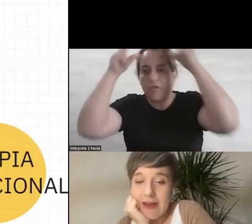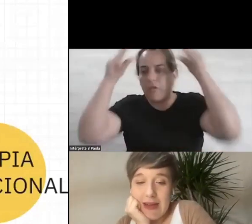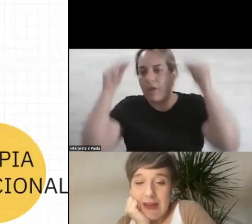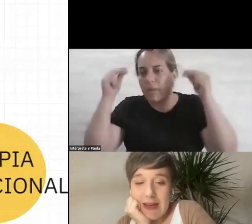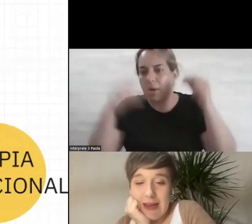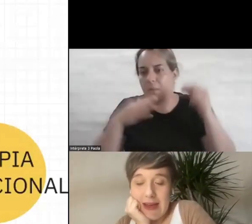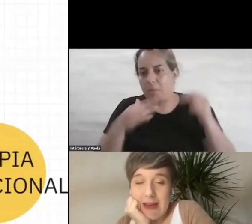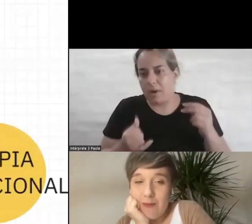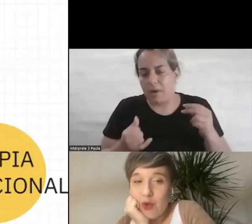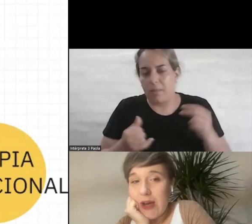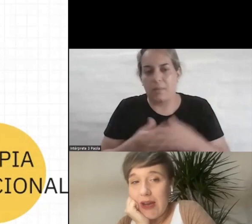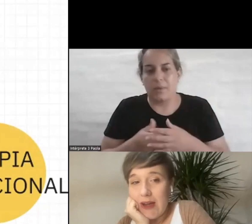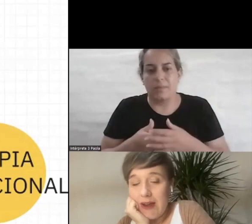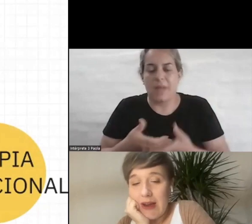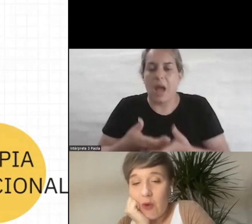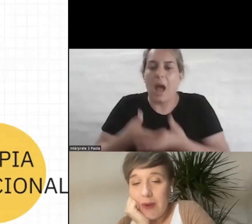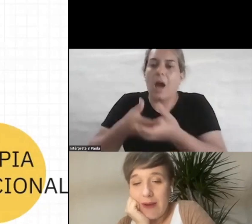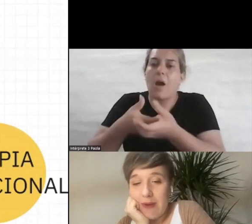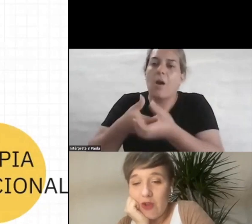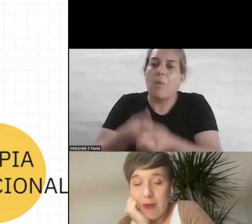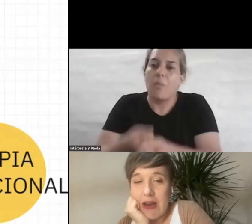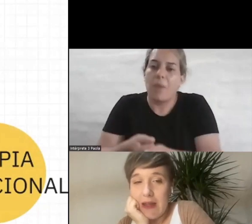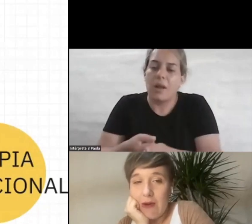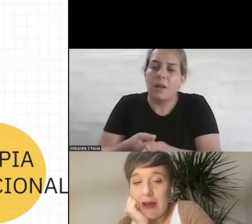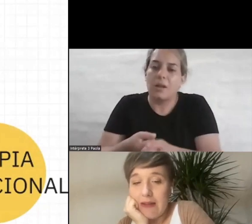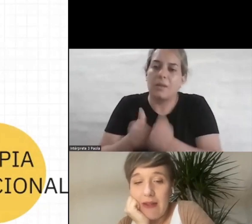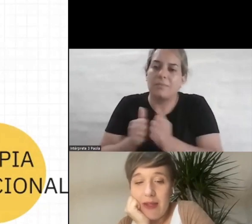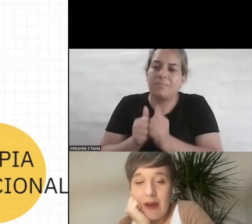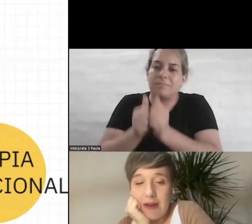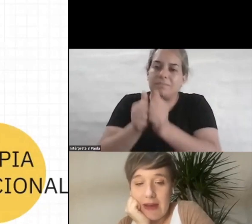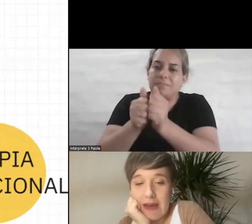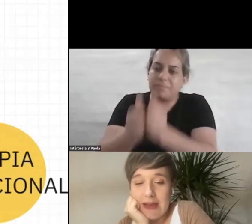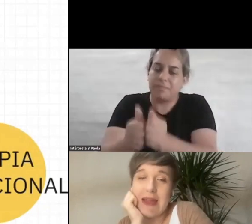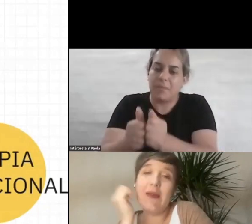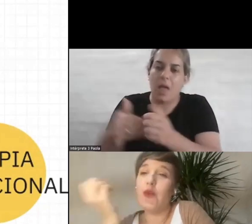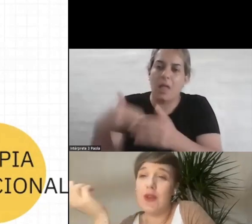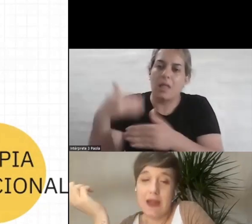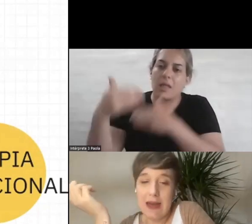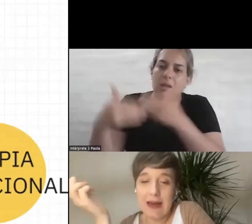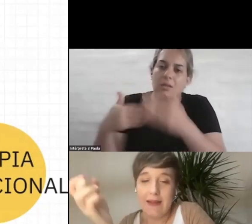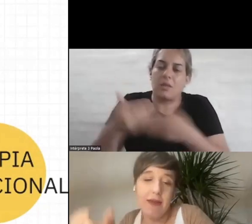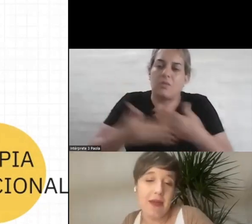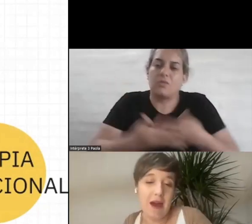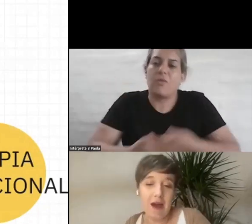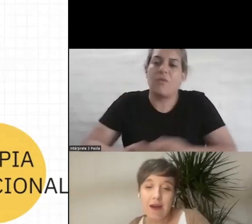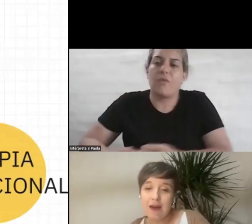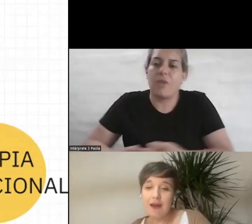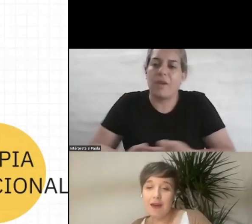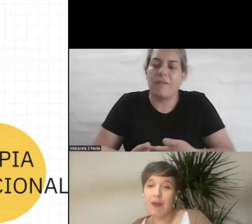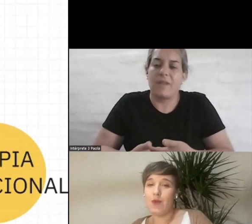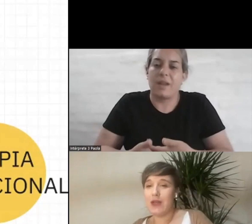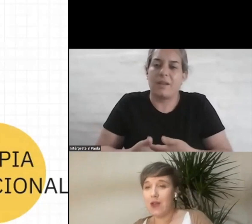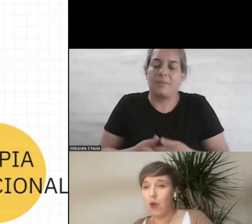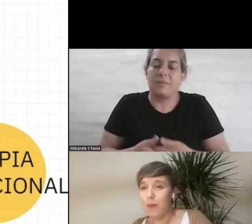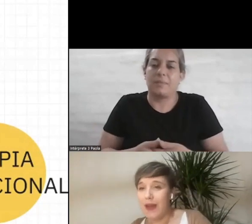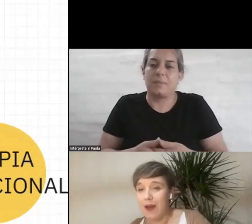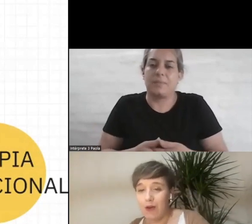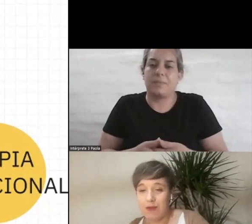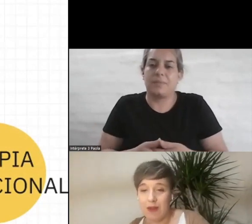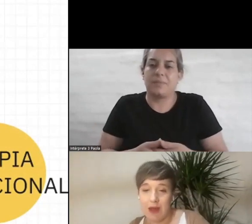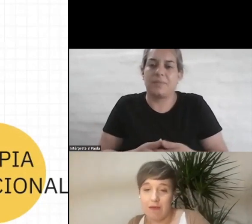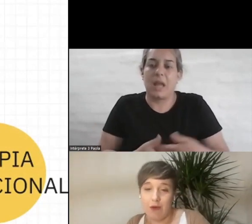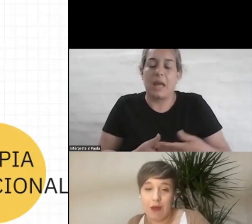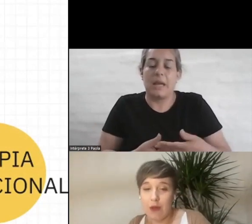lactancia. Buscar el acompañamiento especializado en lactancia, si ya de por sí la lactancia vemos que se